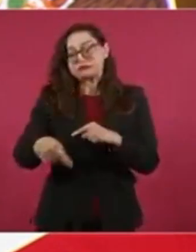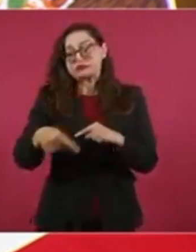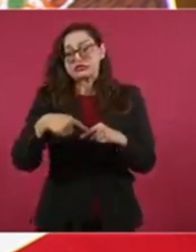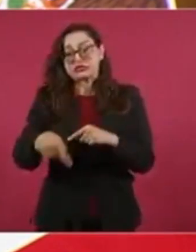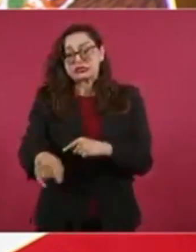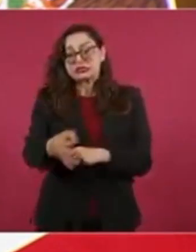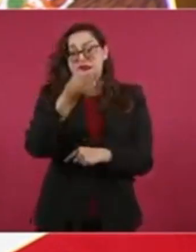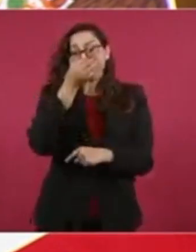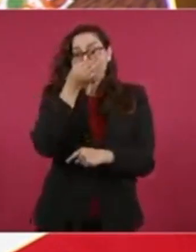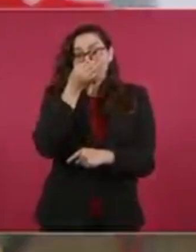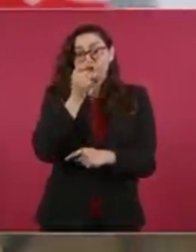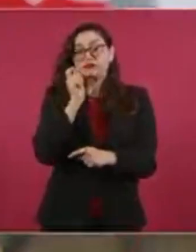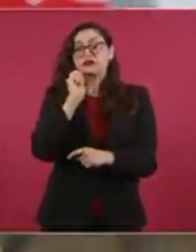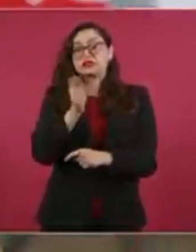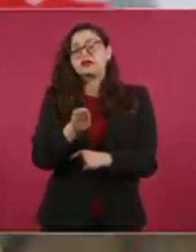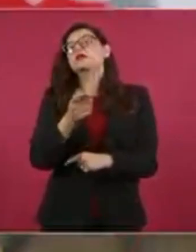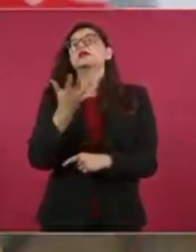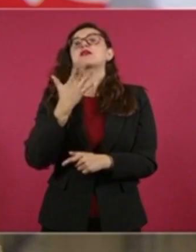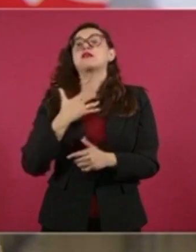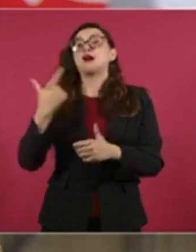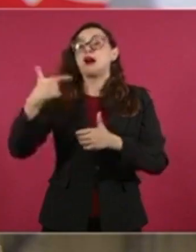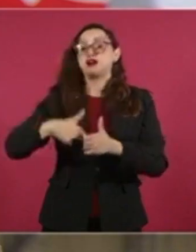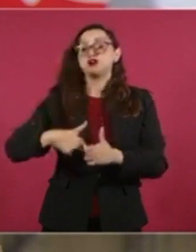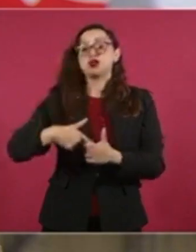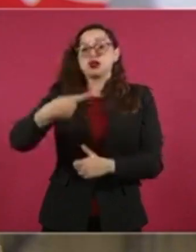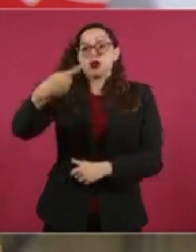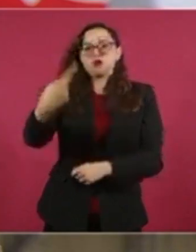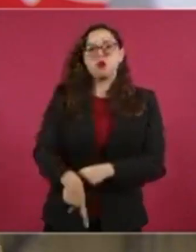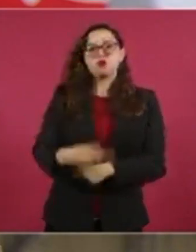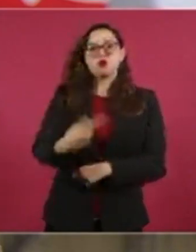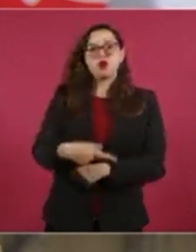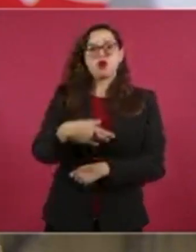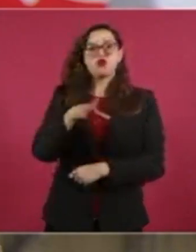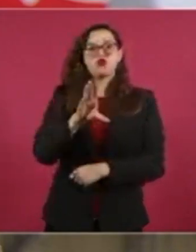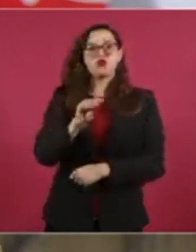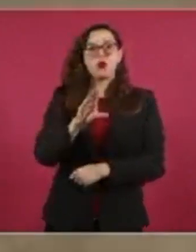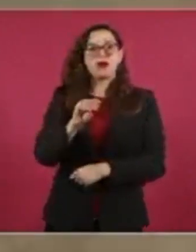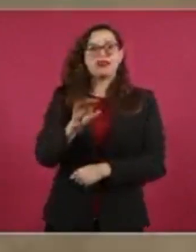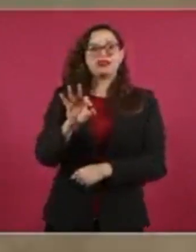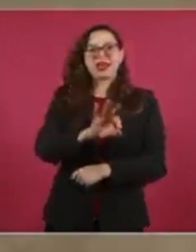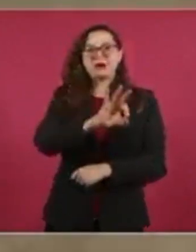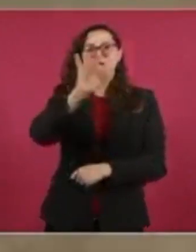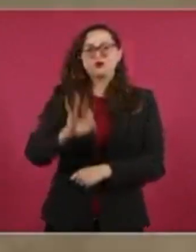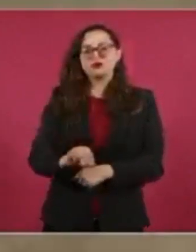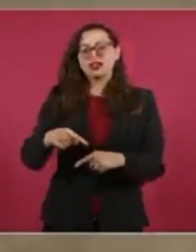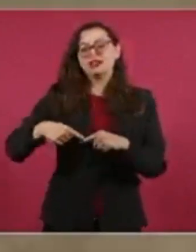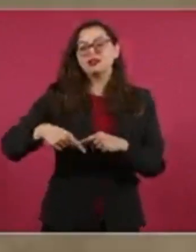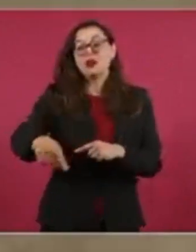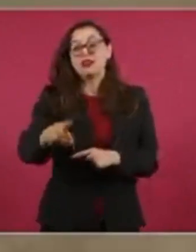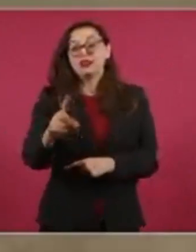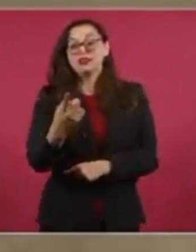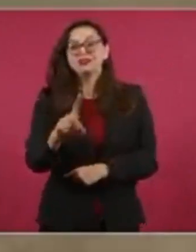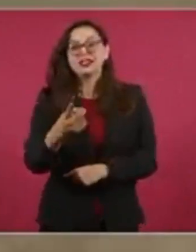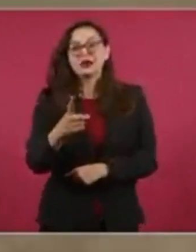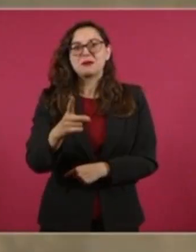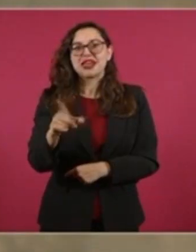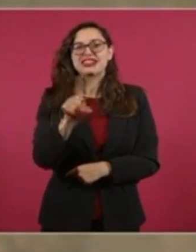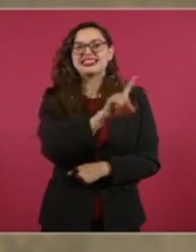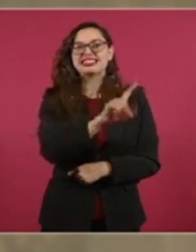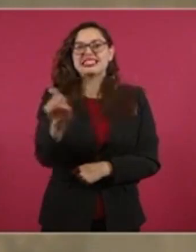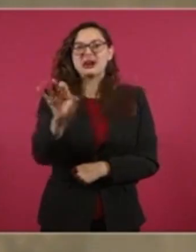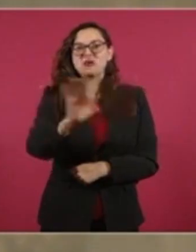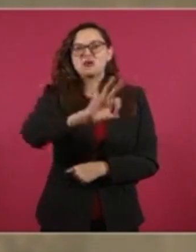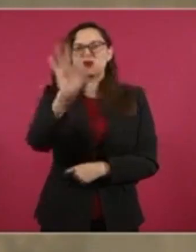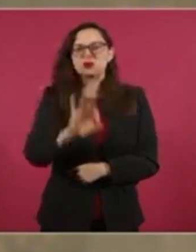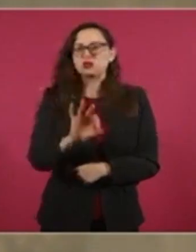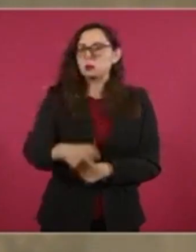gobierno, dejaremos de importar el 90% de los combustibles y a finales de este año seremos autosuficientes